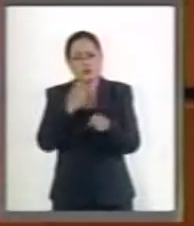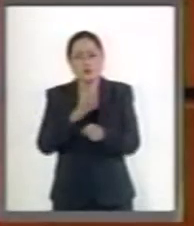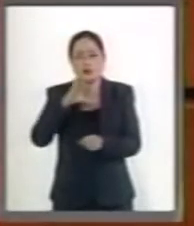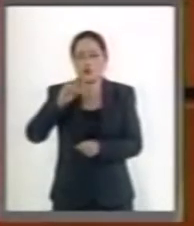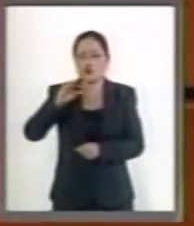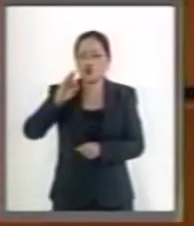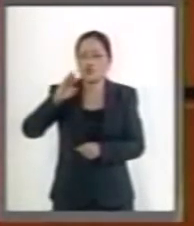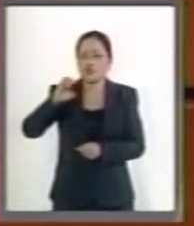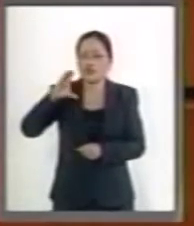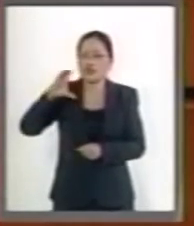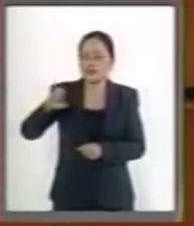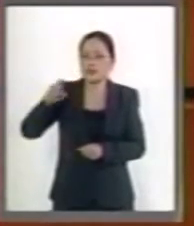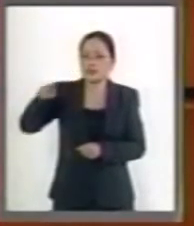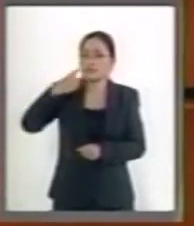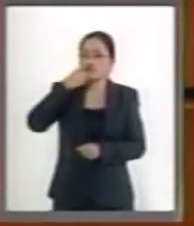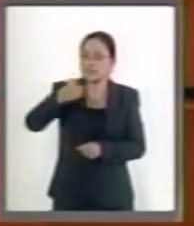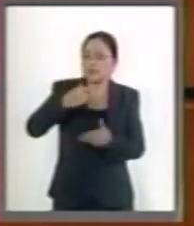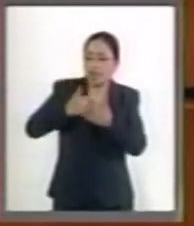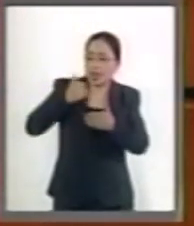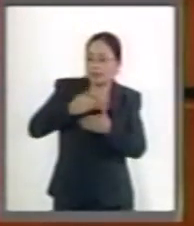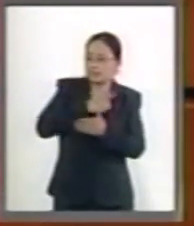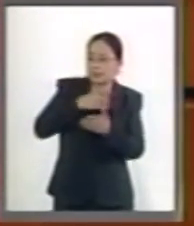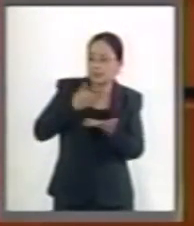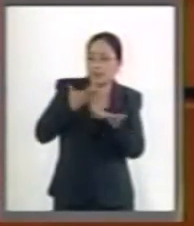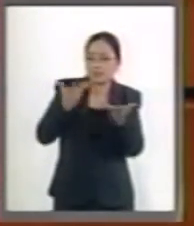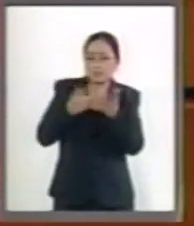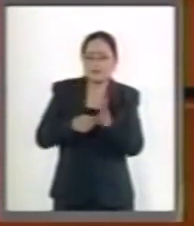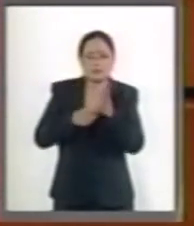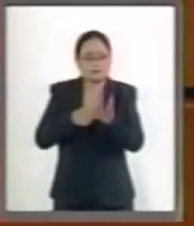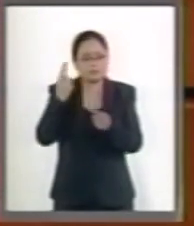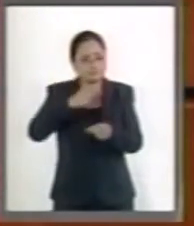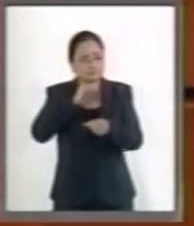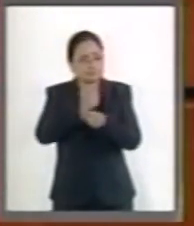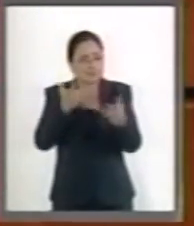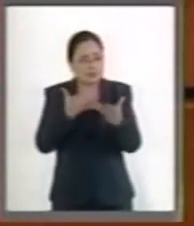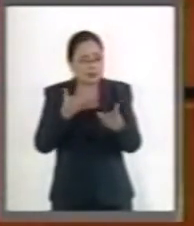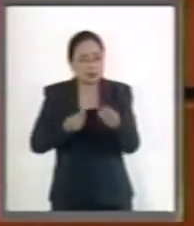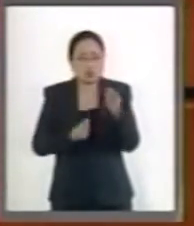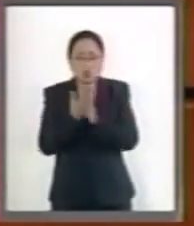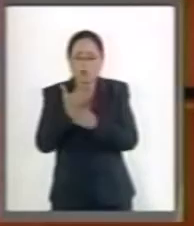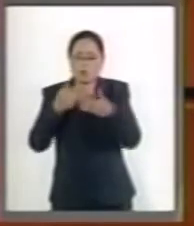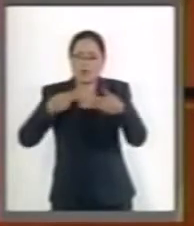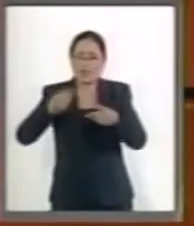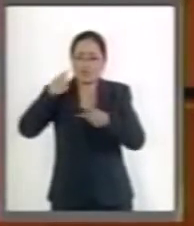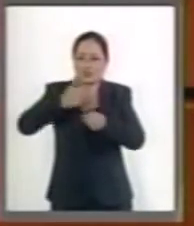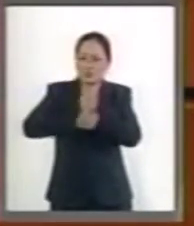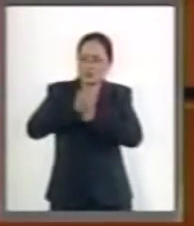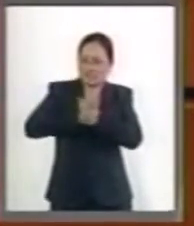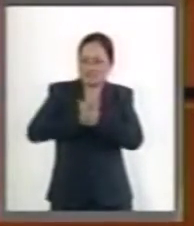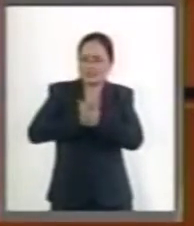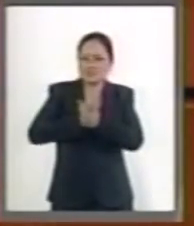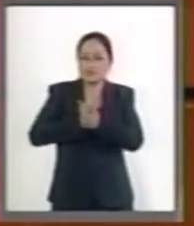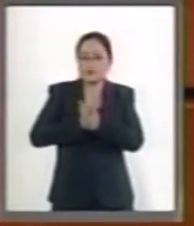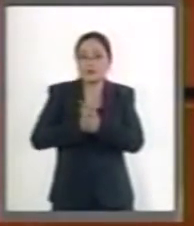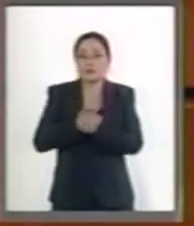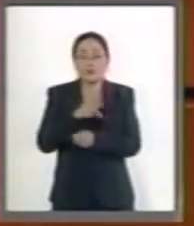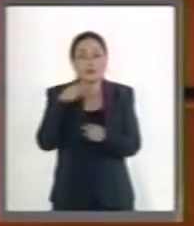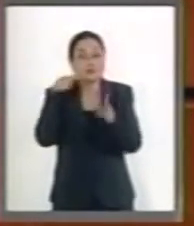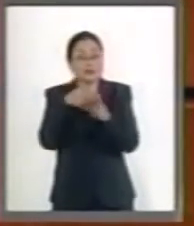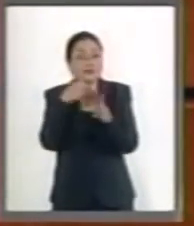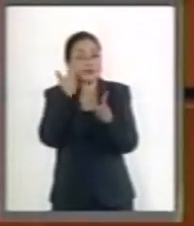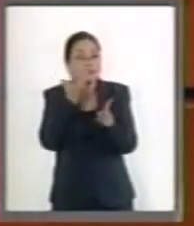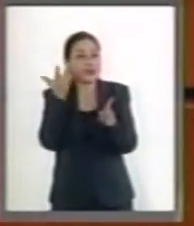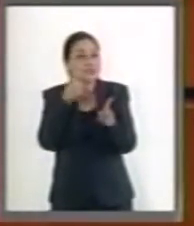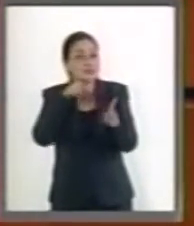decir que hay mucho trabajo previo por hacer si se quiere tener un mercado competitivo. Pero eso no es lo que busca